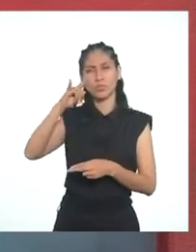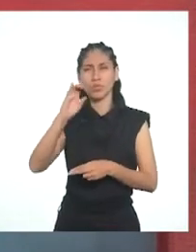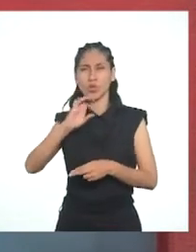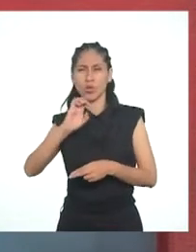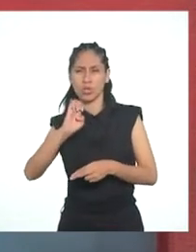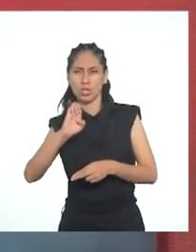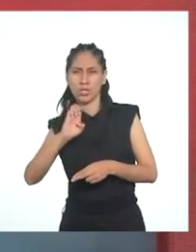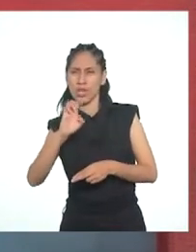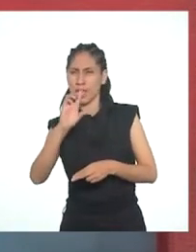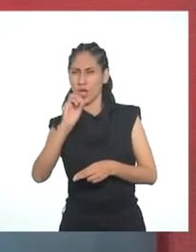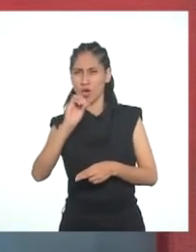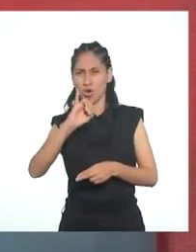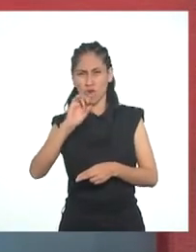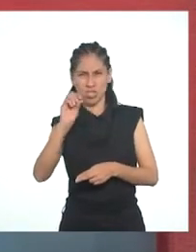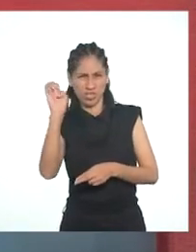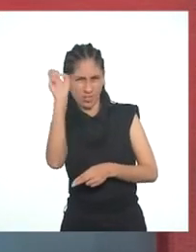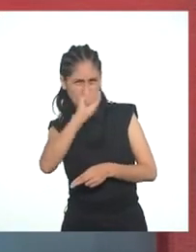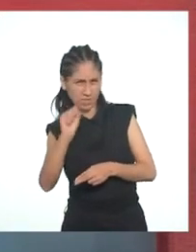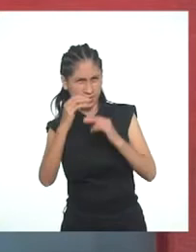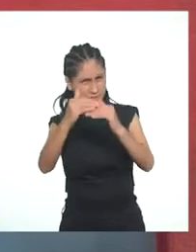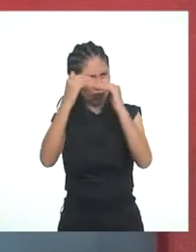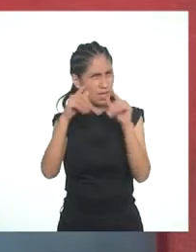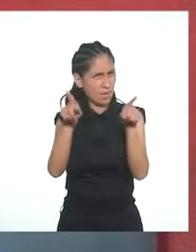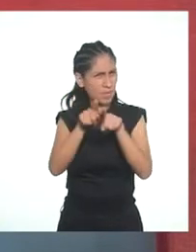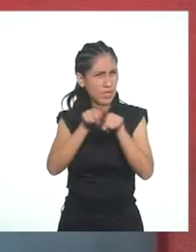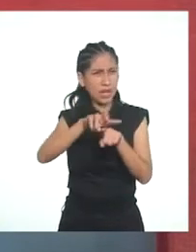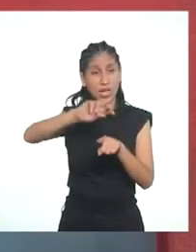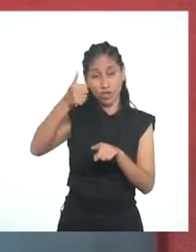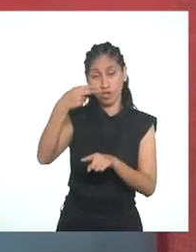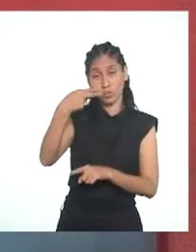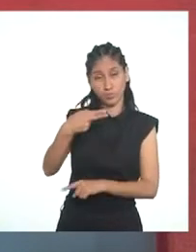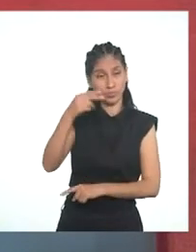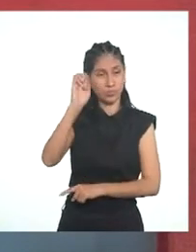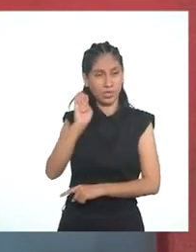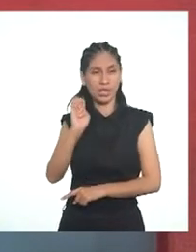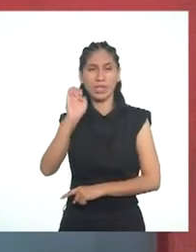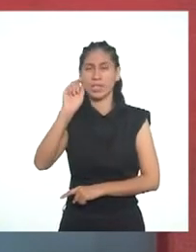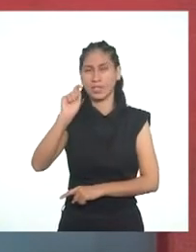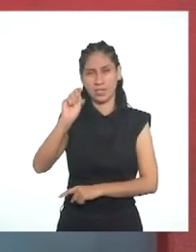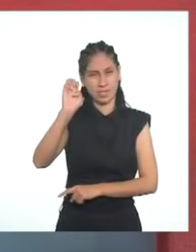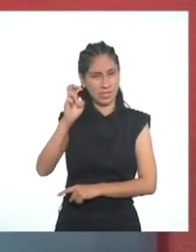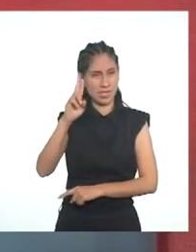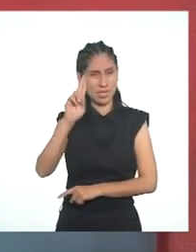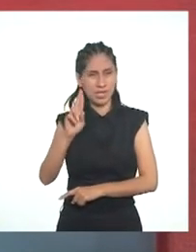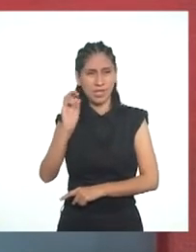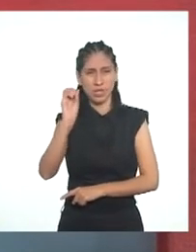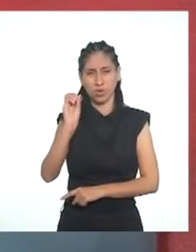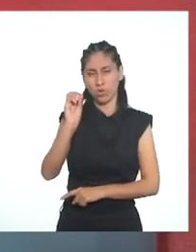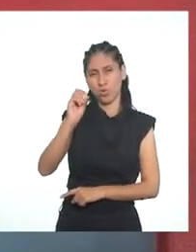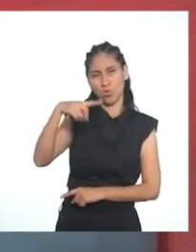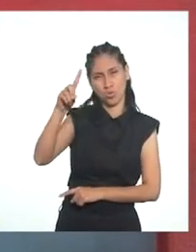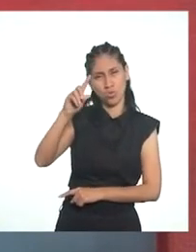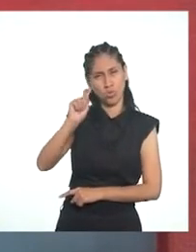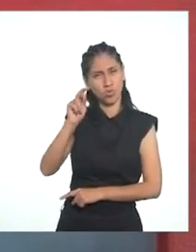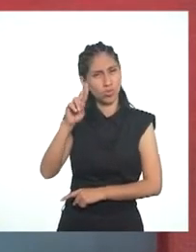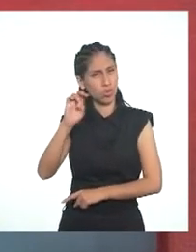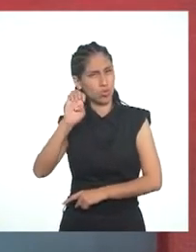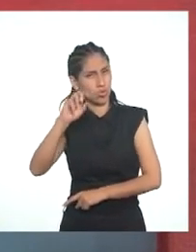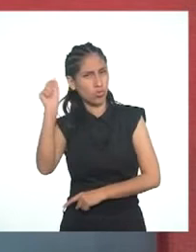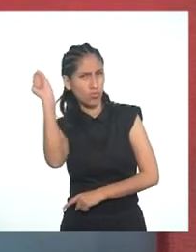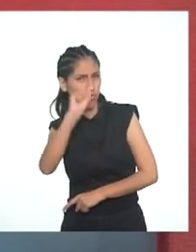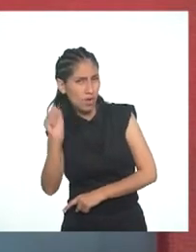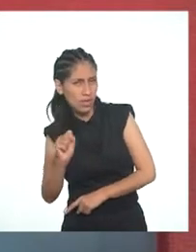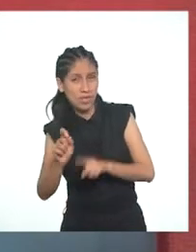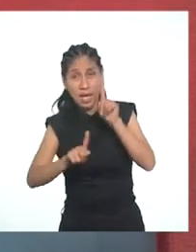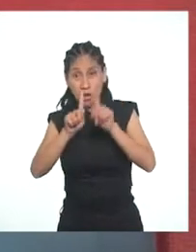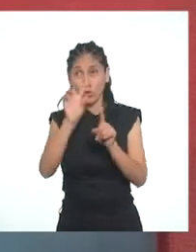Esto es que llevan a cabo la fotosíntesis. Y heterótrofas, que se alimentan de otra sustancia orgánica. Algunas bacterias